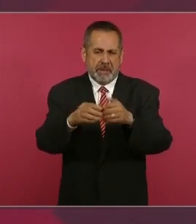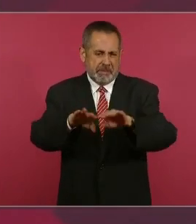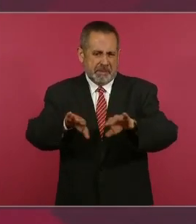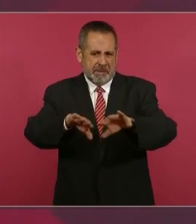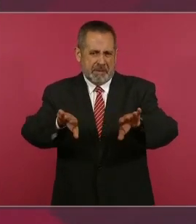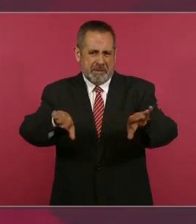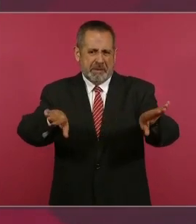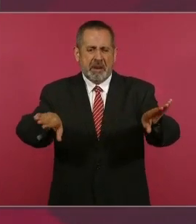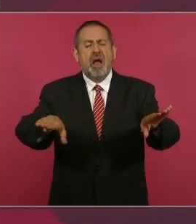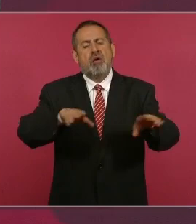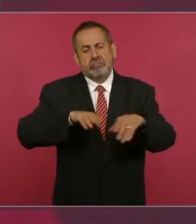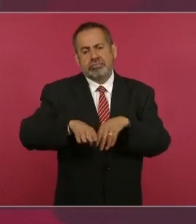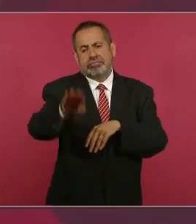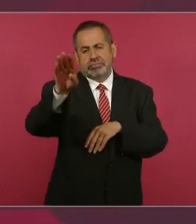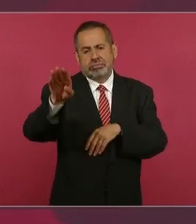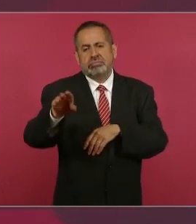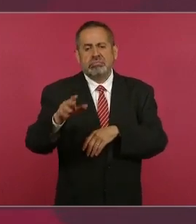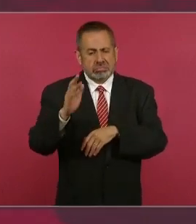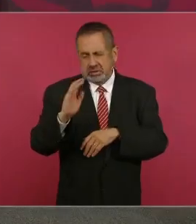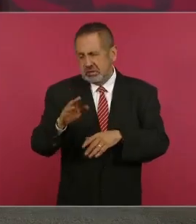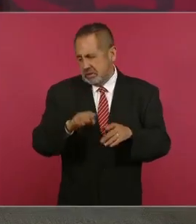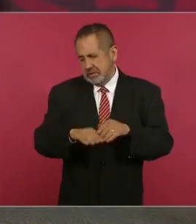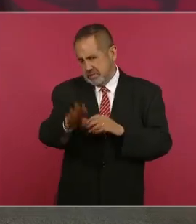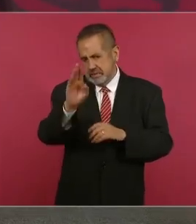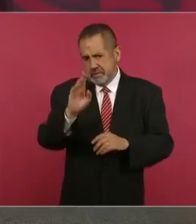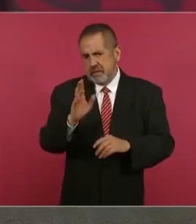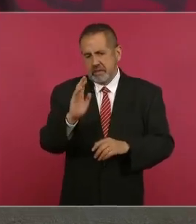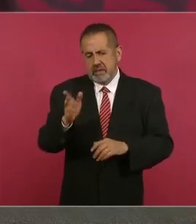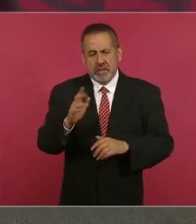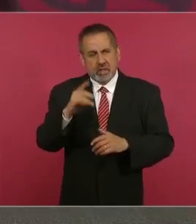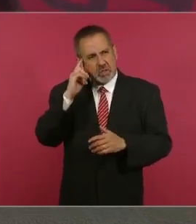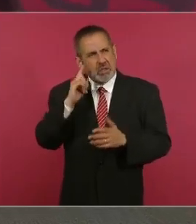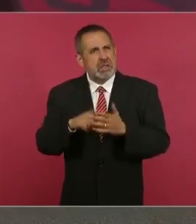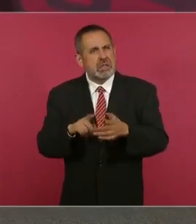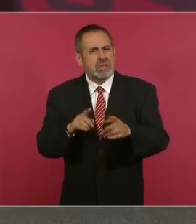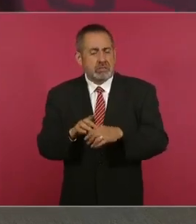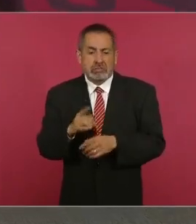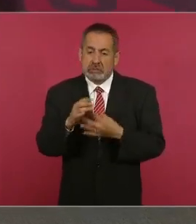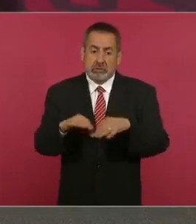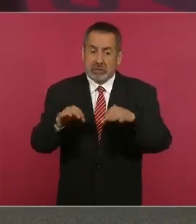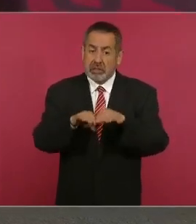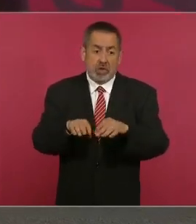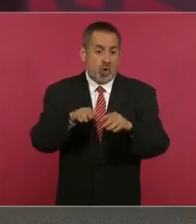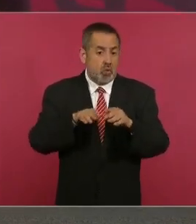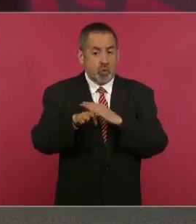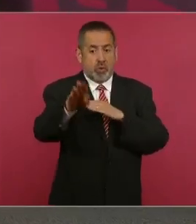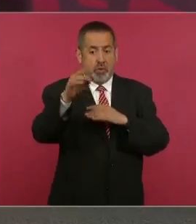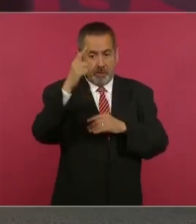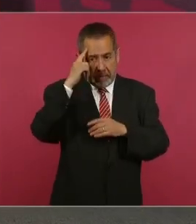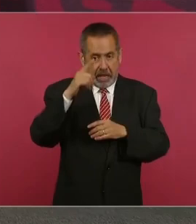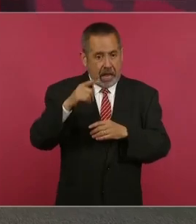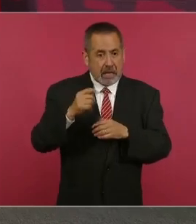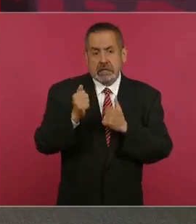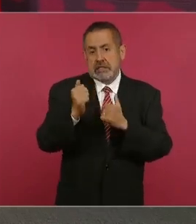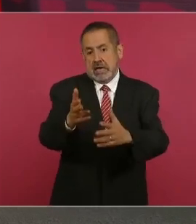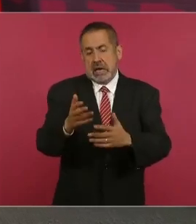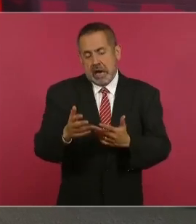permitir abrir la autopista. Eso fue, yo creo que muy importante.